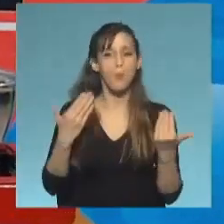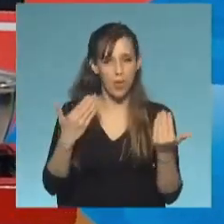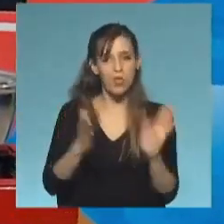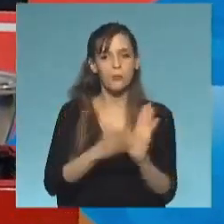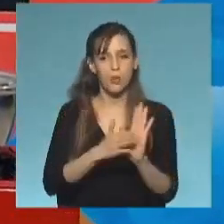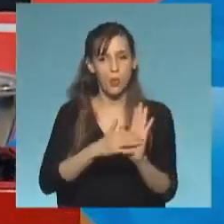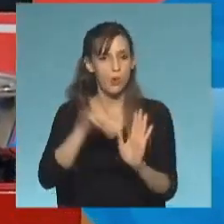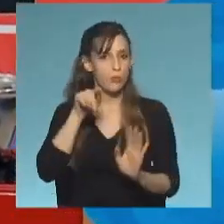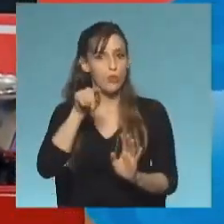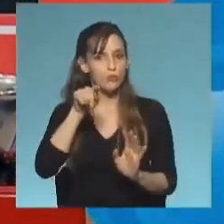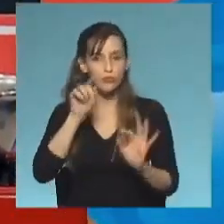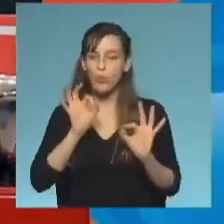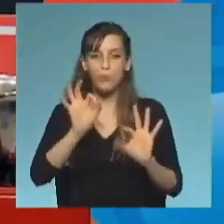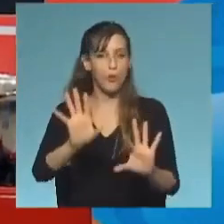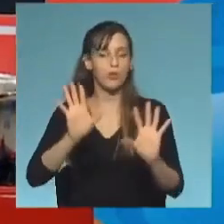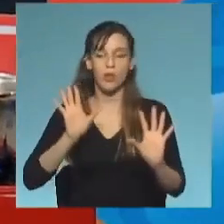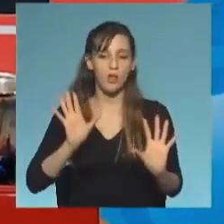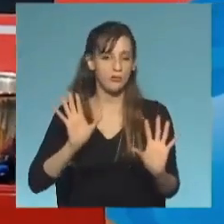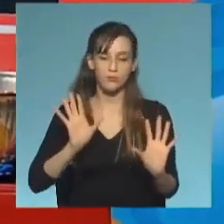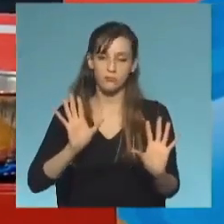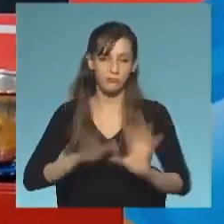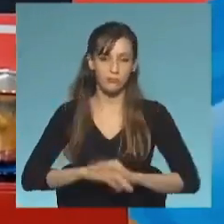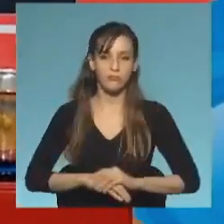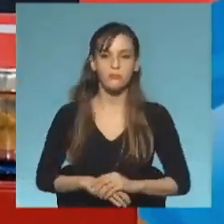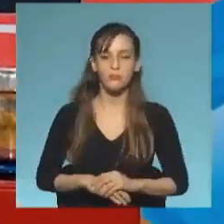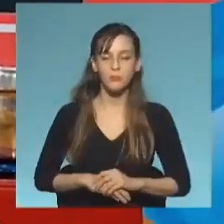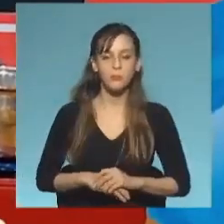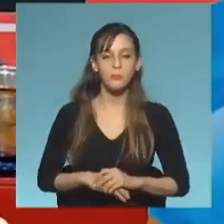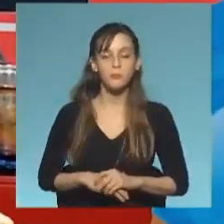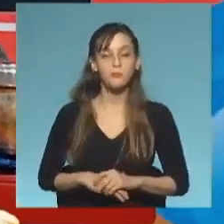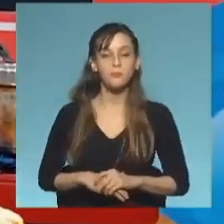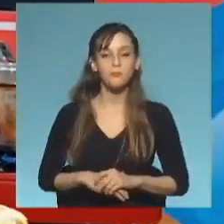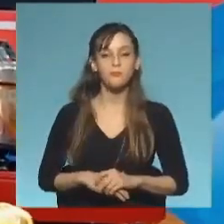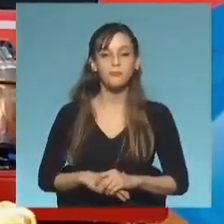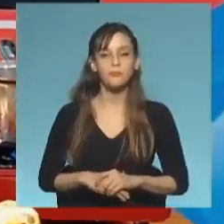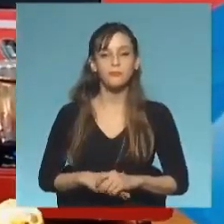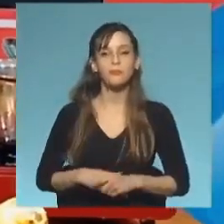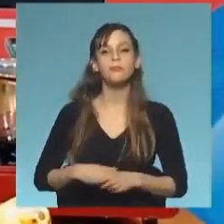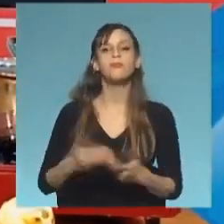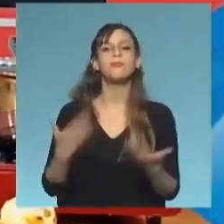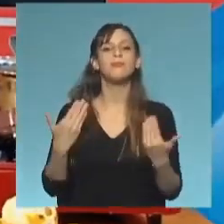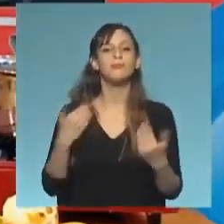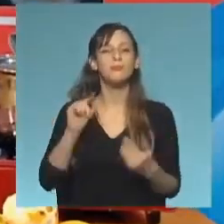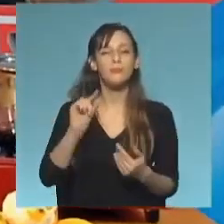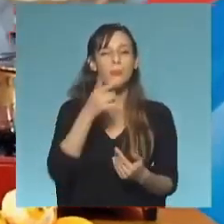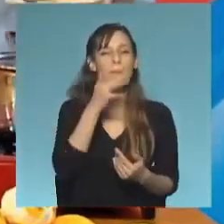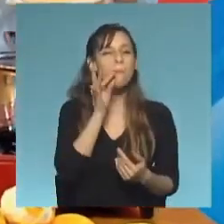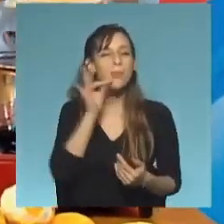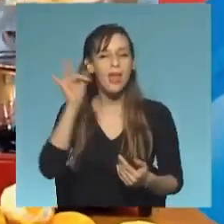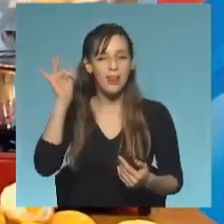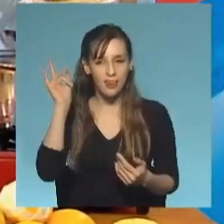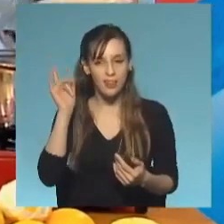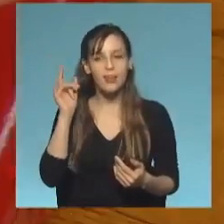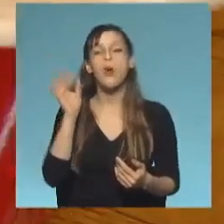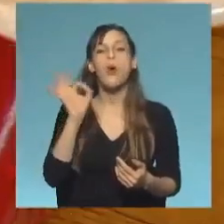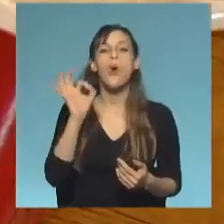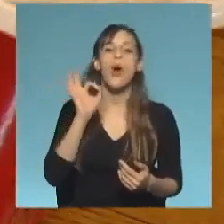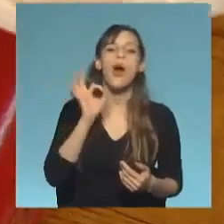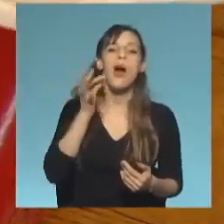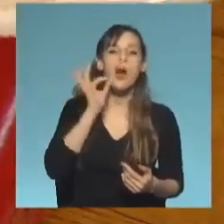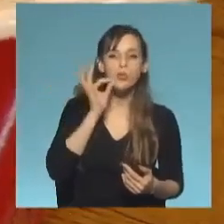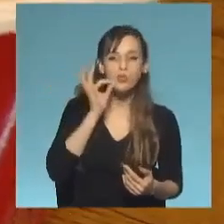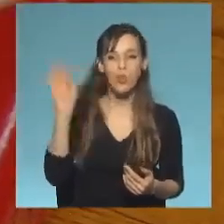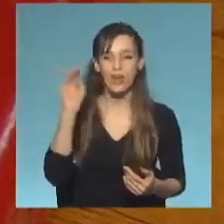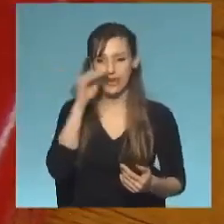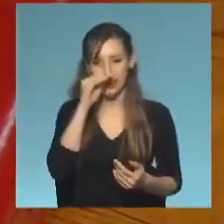Sofi, porque es como medio con lo que vas teniendo, ¿no? Sí, claro. Y acá se le puede agregar miel o azúcar negra. A mí me gusta más con azúcar